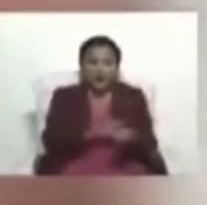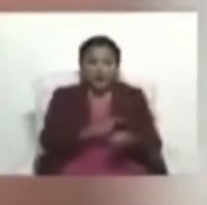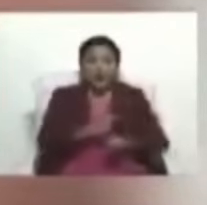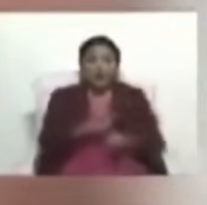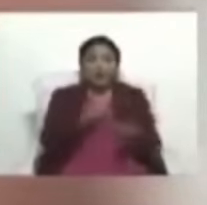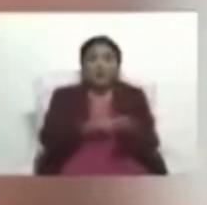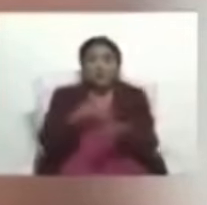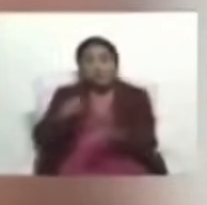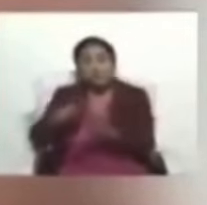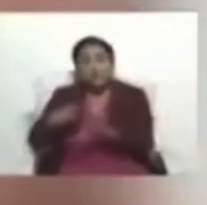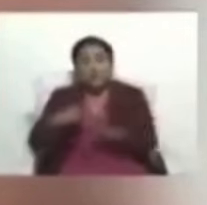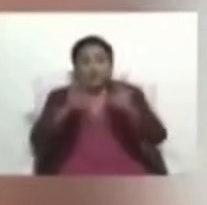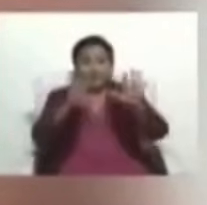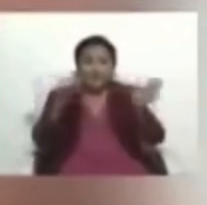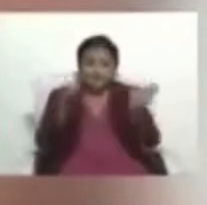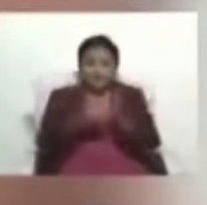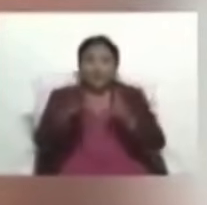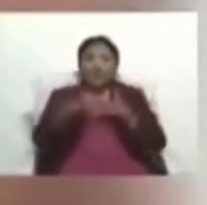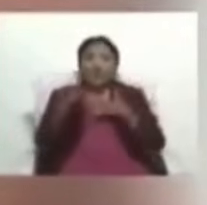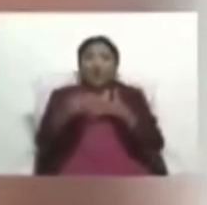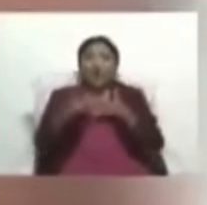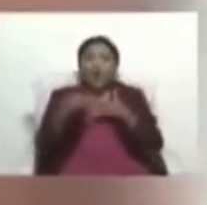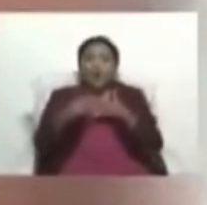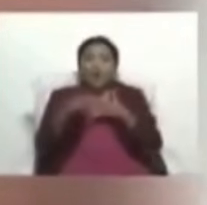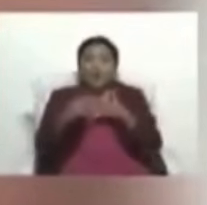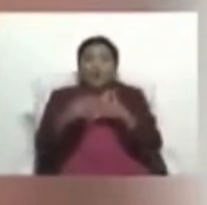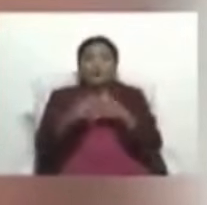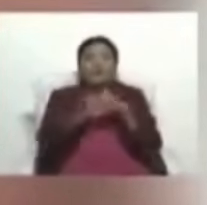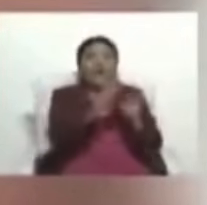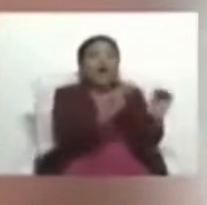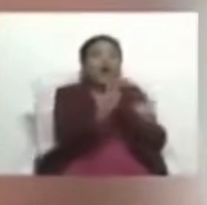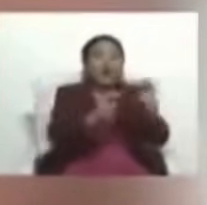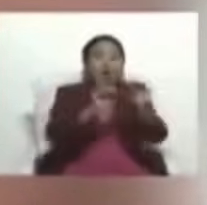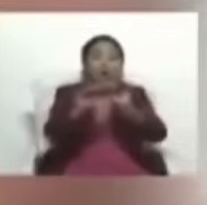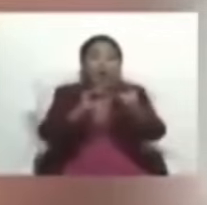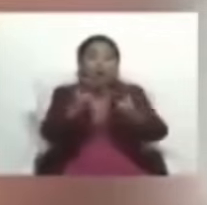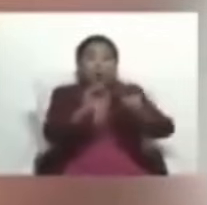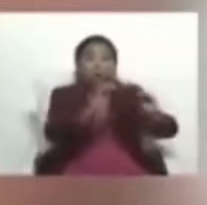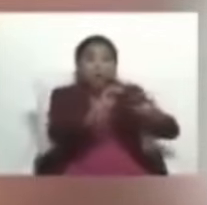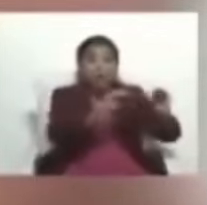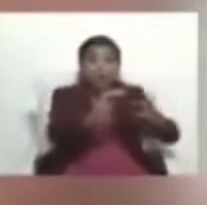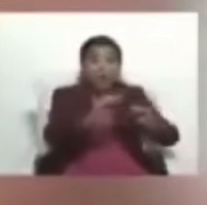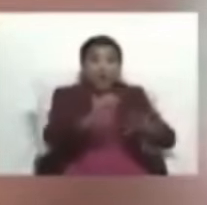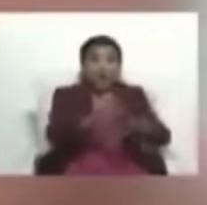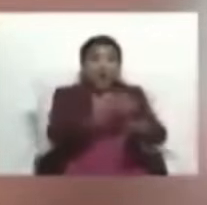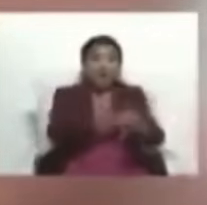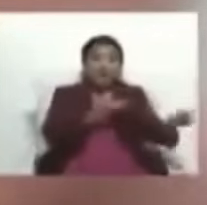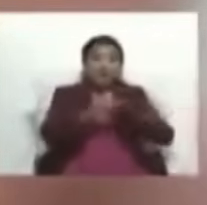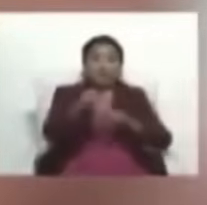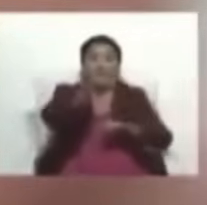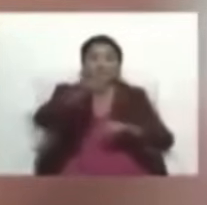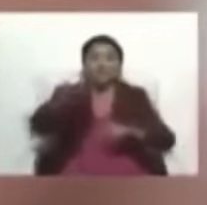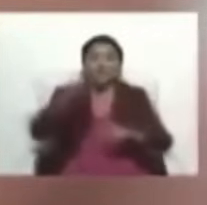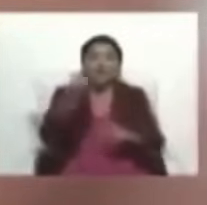ofrece $10,000 a ellos para terminar de arreglar la escena que ya habían dejado lista los funcionarios